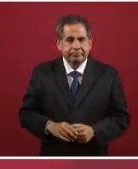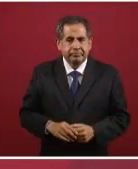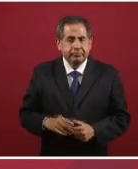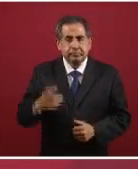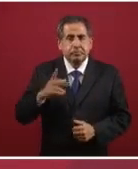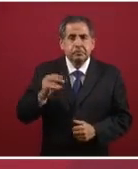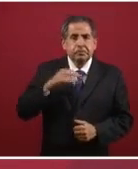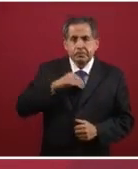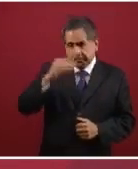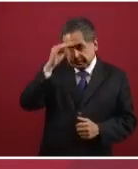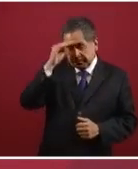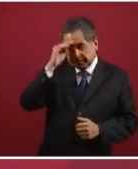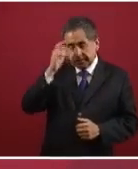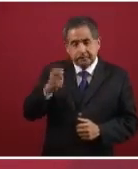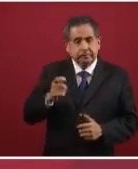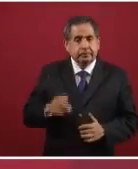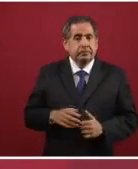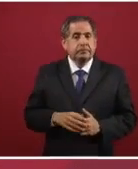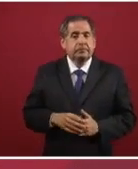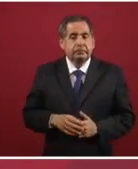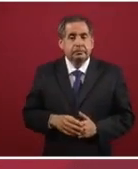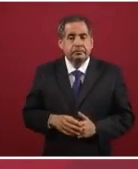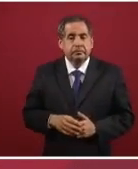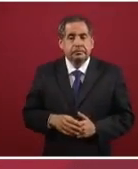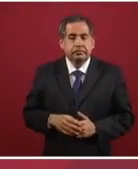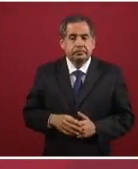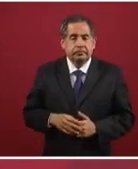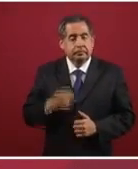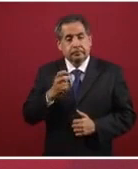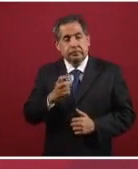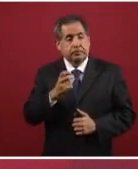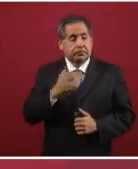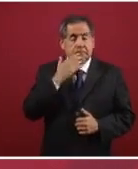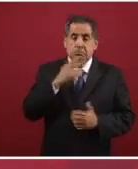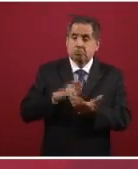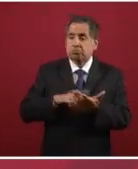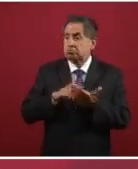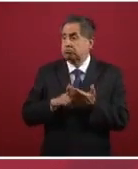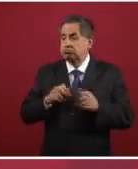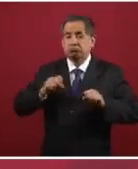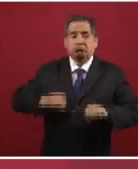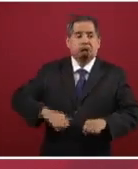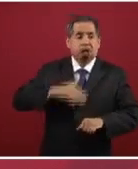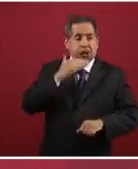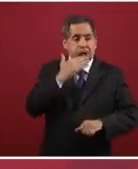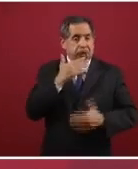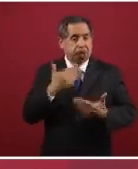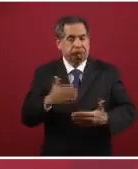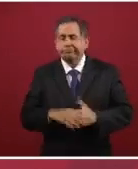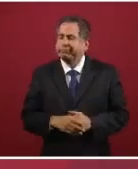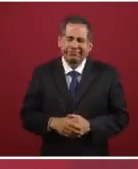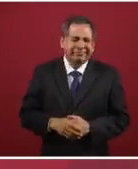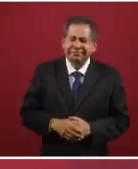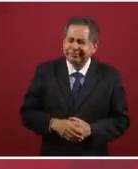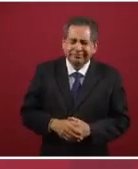considerar que eso es válido y que